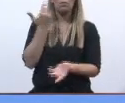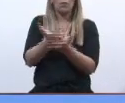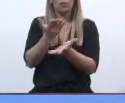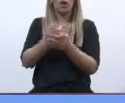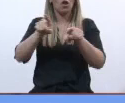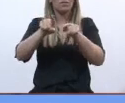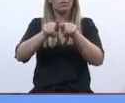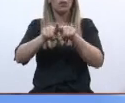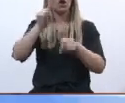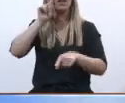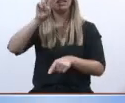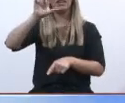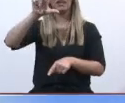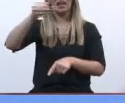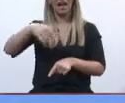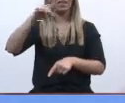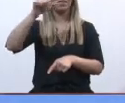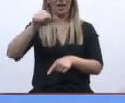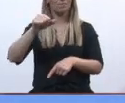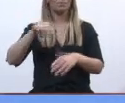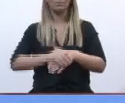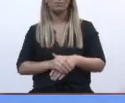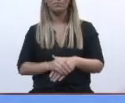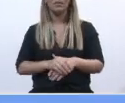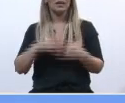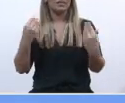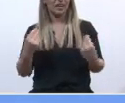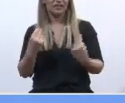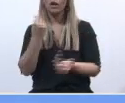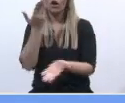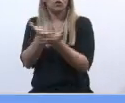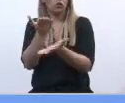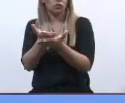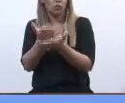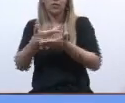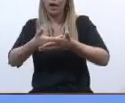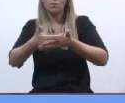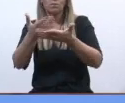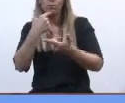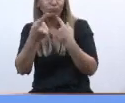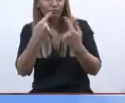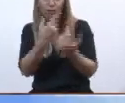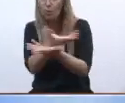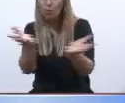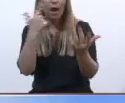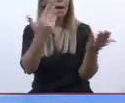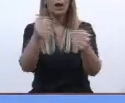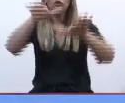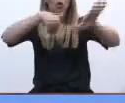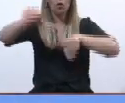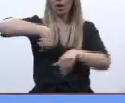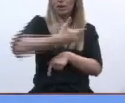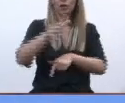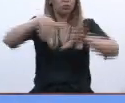violar la Constitución, que es la consulta popular, convocar a todos los ciudadanos y que todos tengan derecho